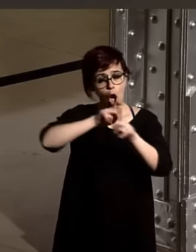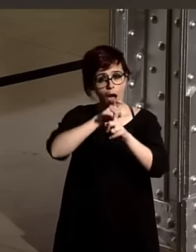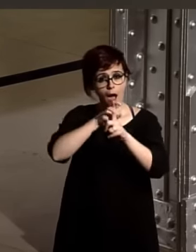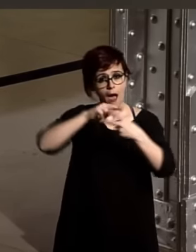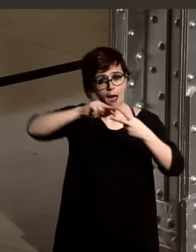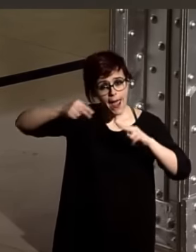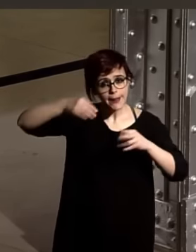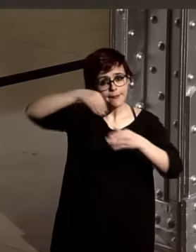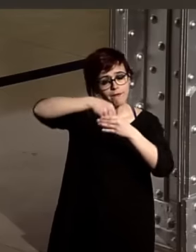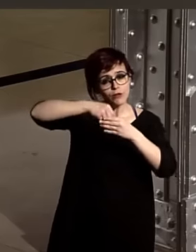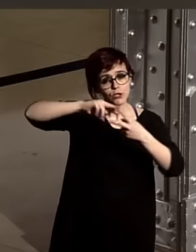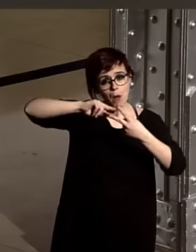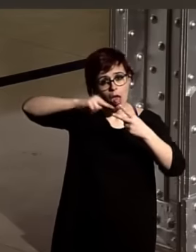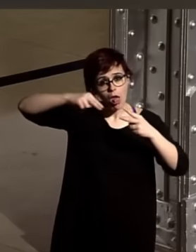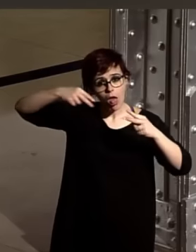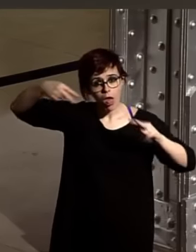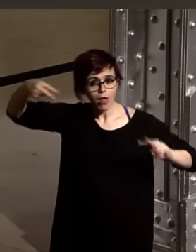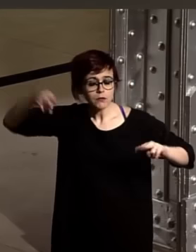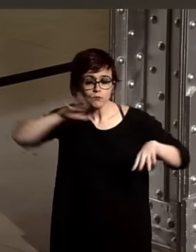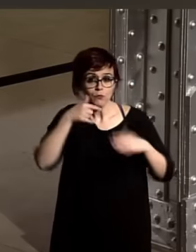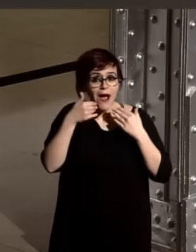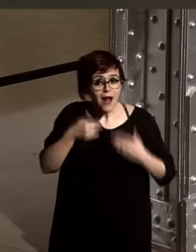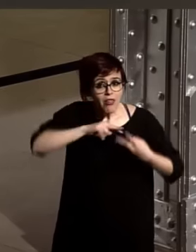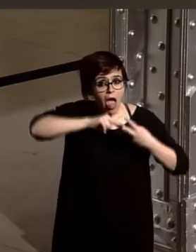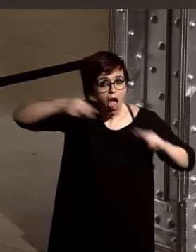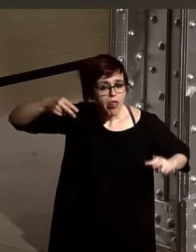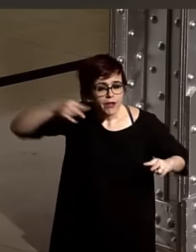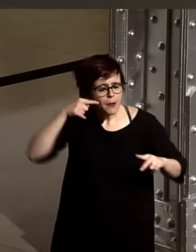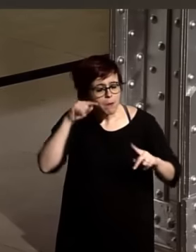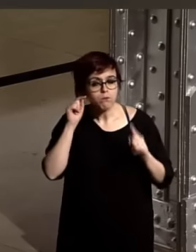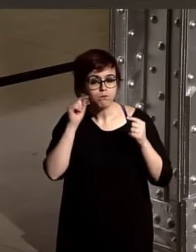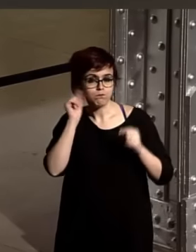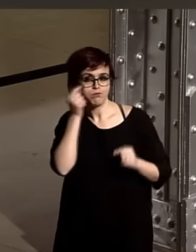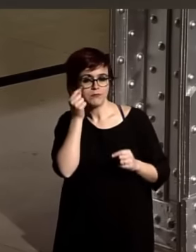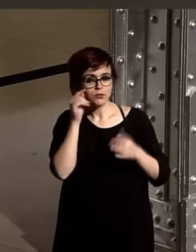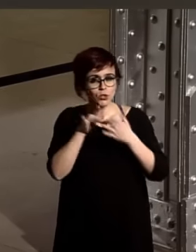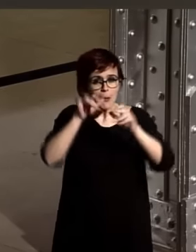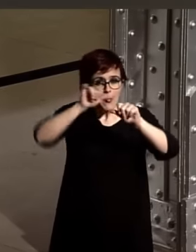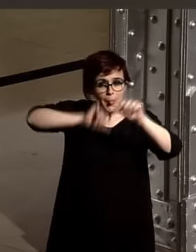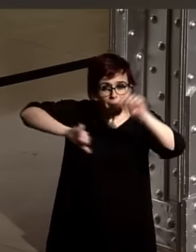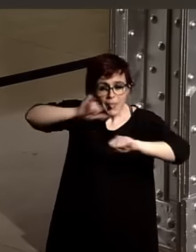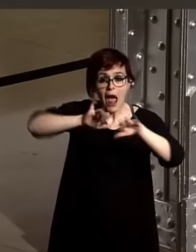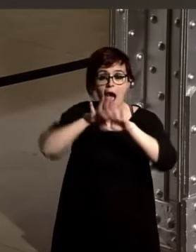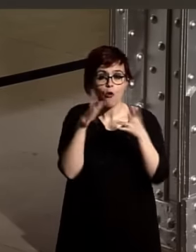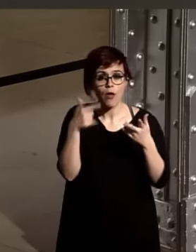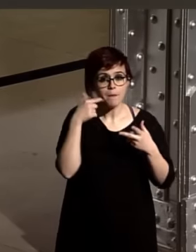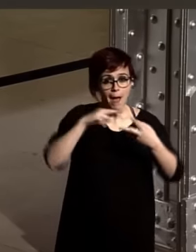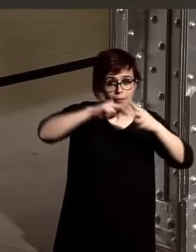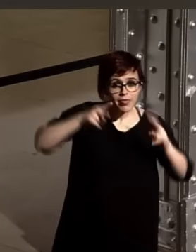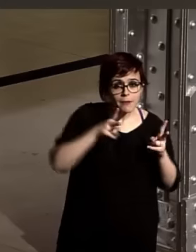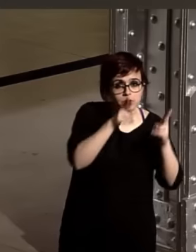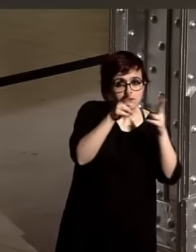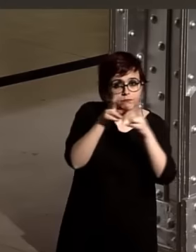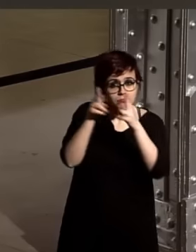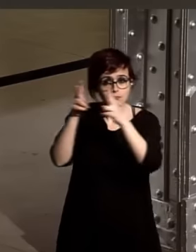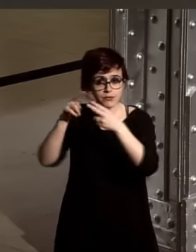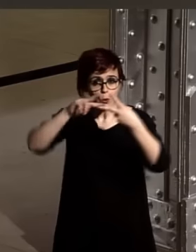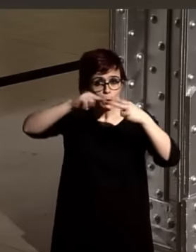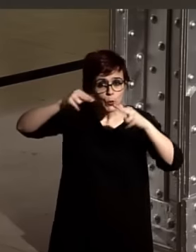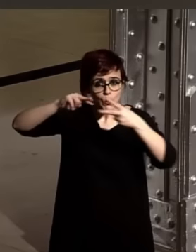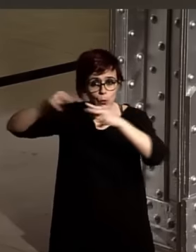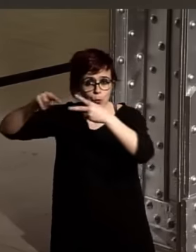eso ha permitido pues pues una Revolución biotecnológica no Y si estamos ahora secuenciando genomas y